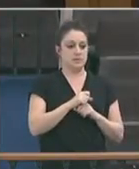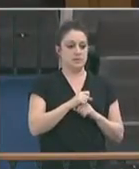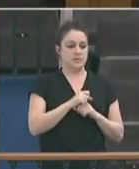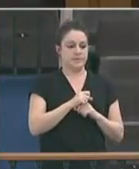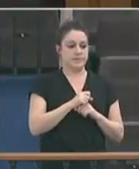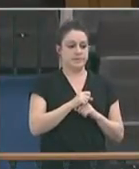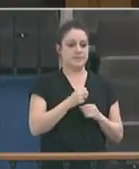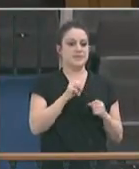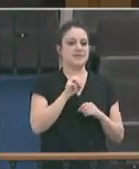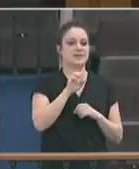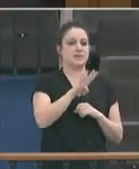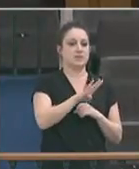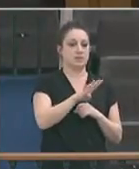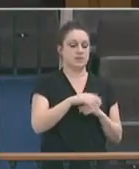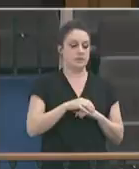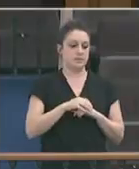14.